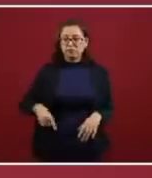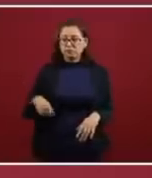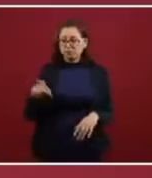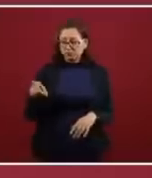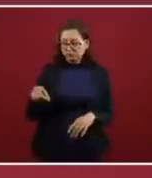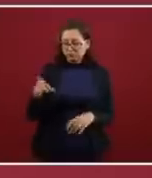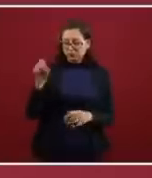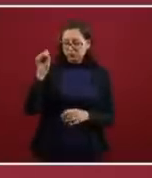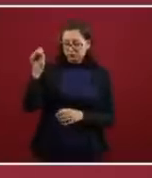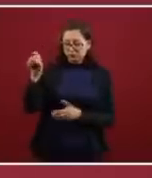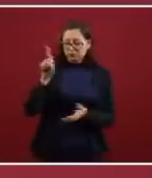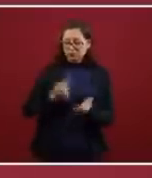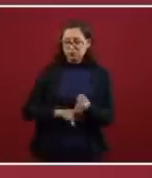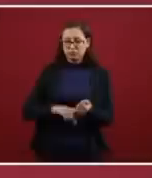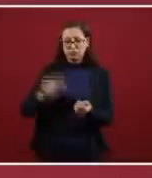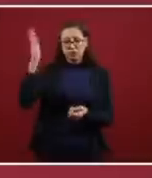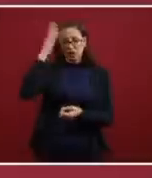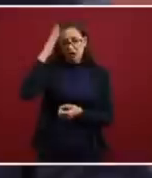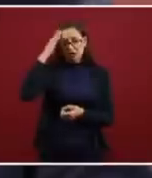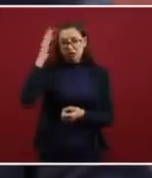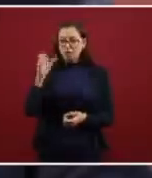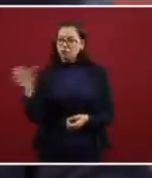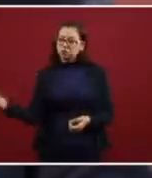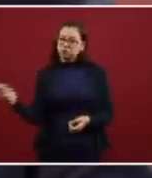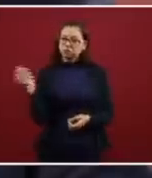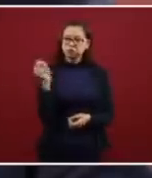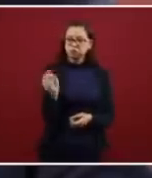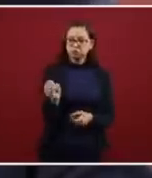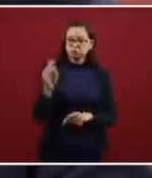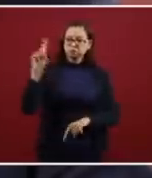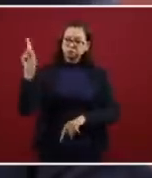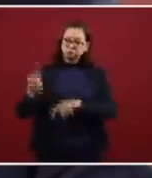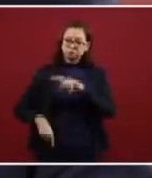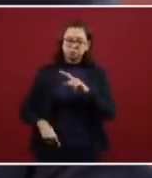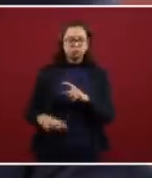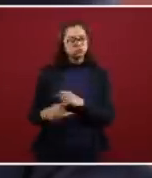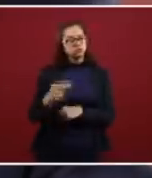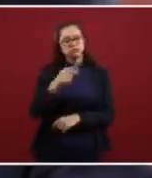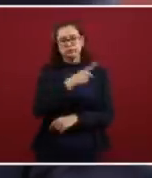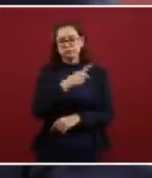líderes sindicales, como era la mala costumbre.